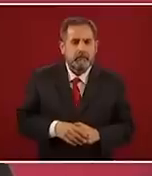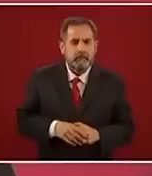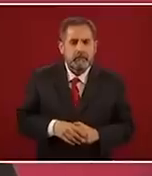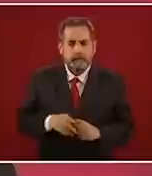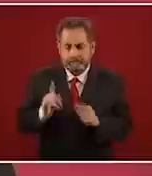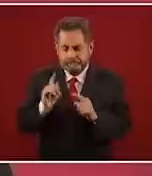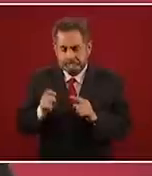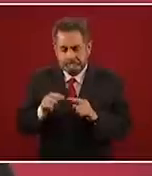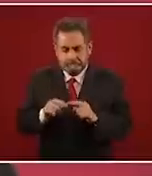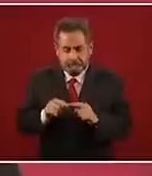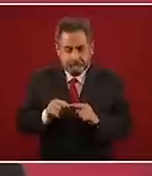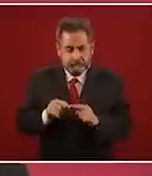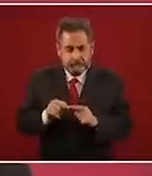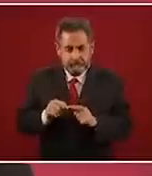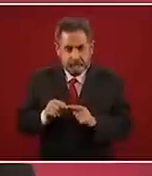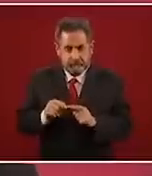Desde